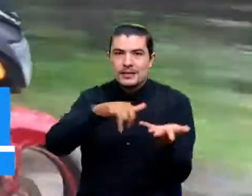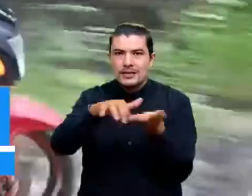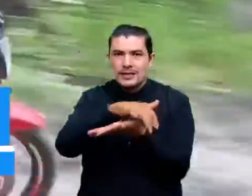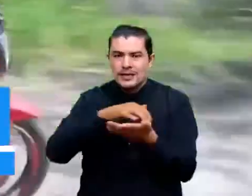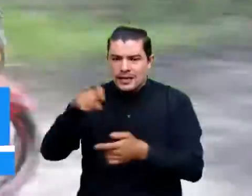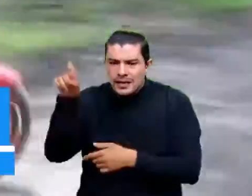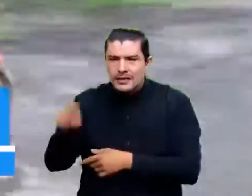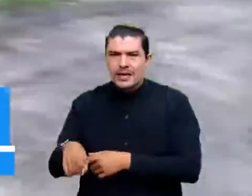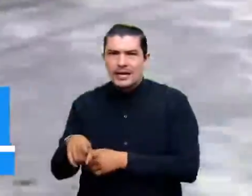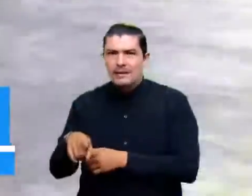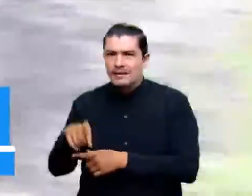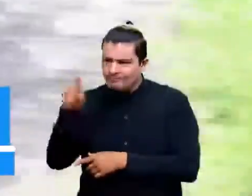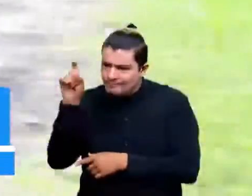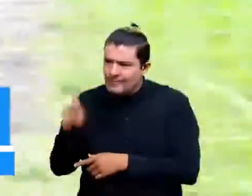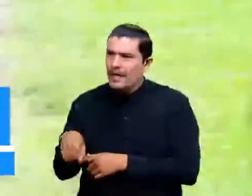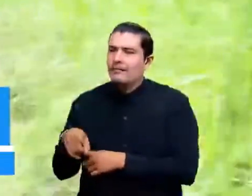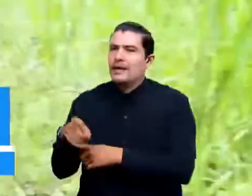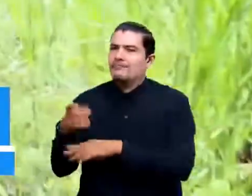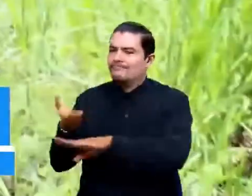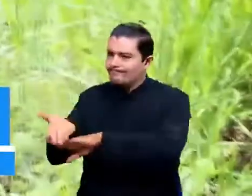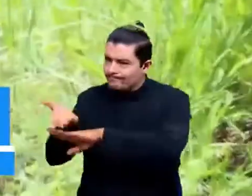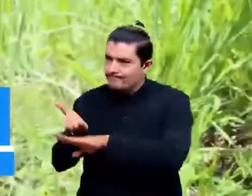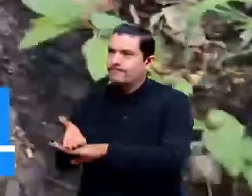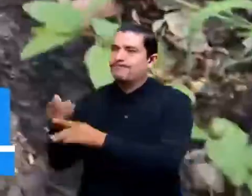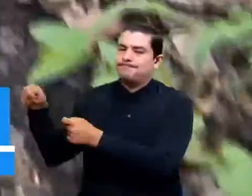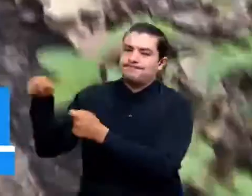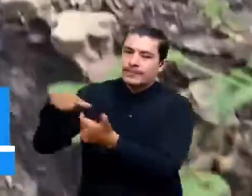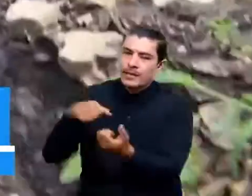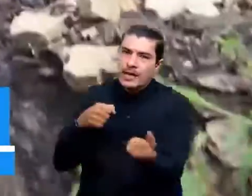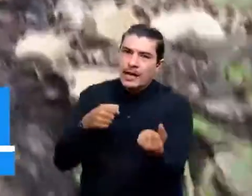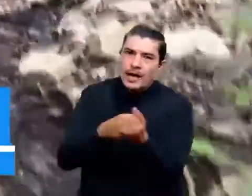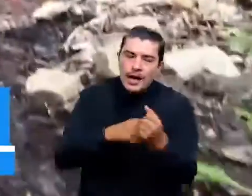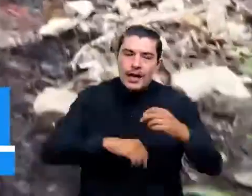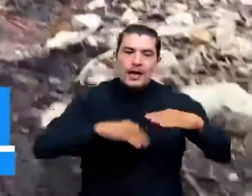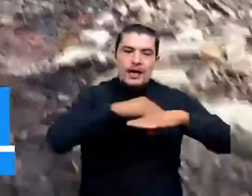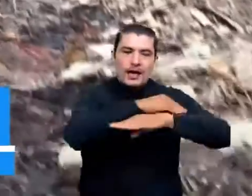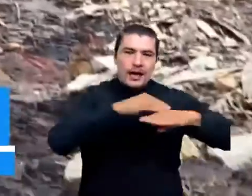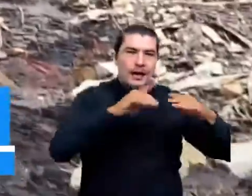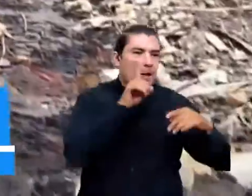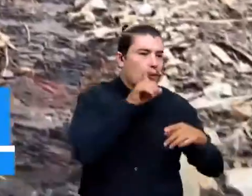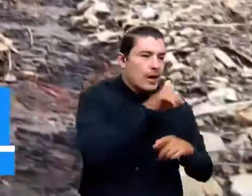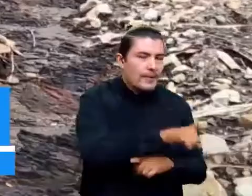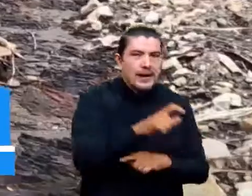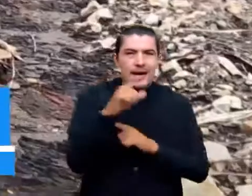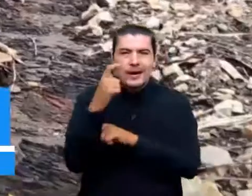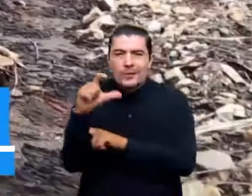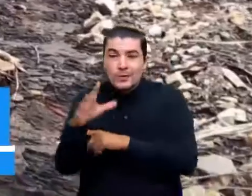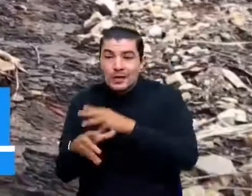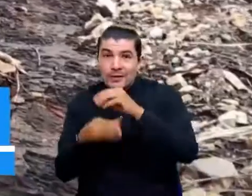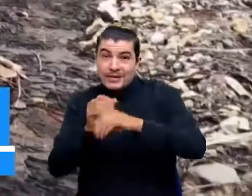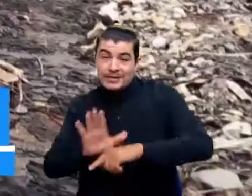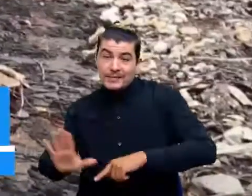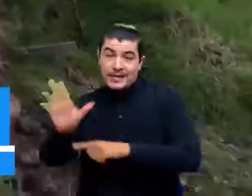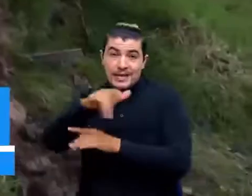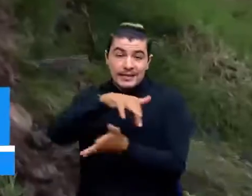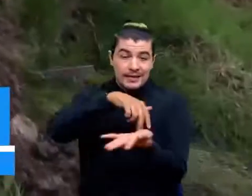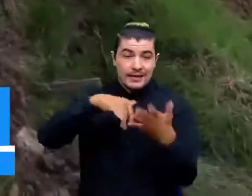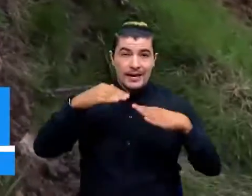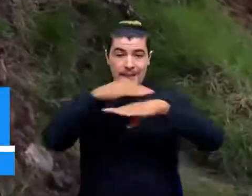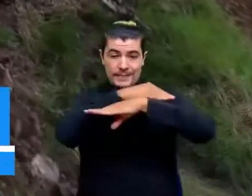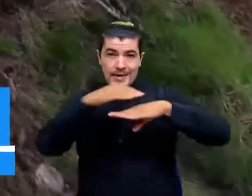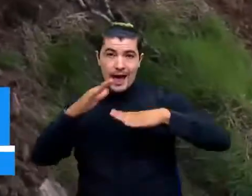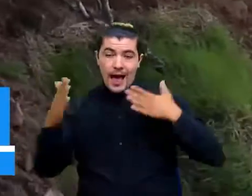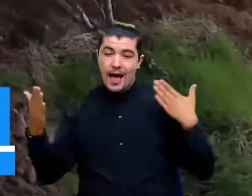asegurarse que los recursos lleguen a mejorar las vías entre bucaramanga y cúcuta y las vías terciarias de todo el departamento hay unas